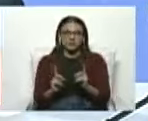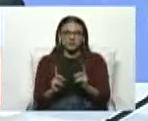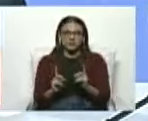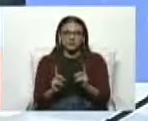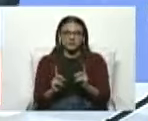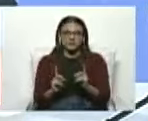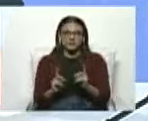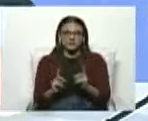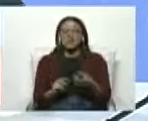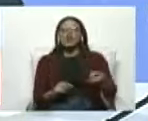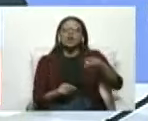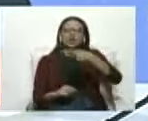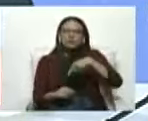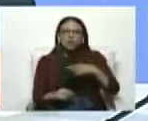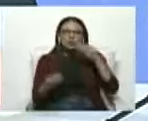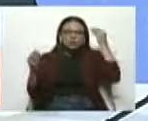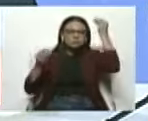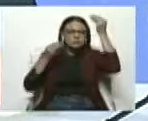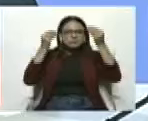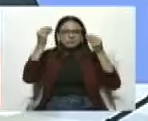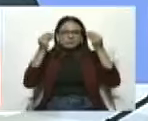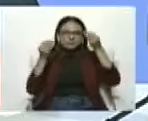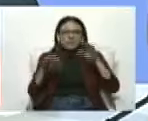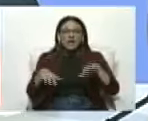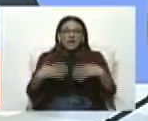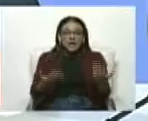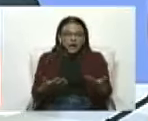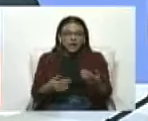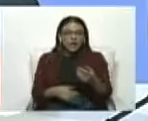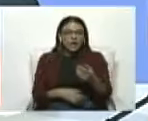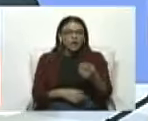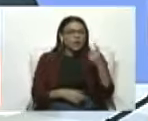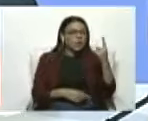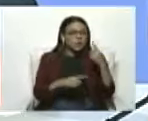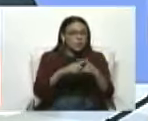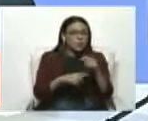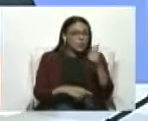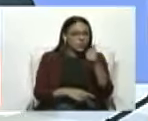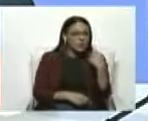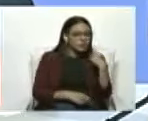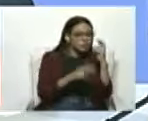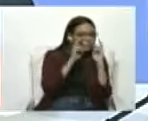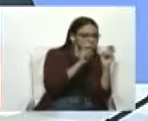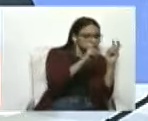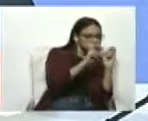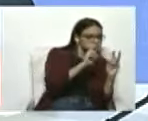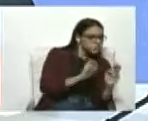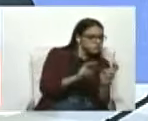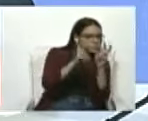Inclusive, ahí uno determina si hay personas, jefes de VC, que no tienen su 1 por 10.